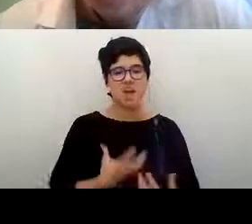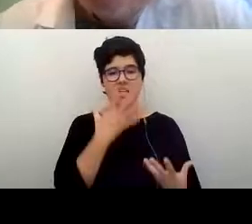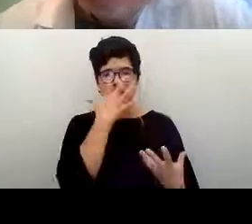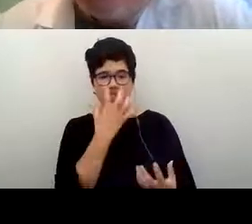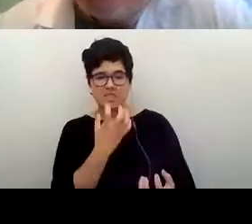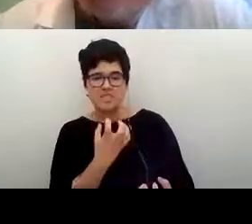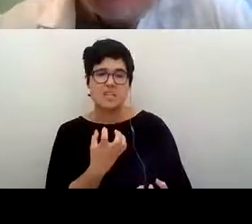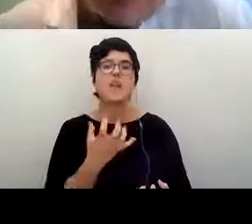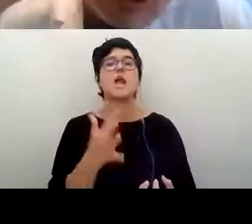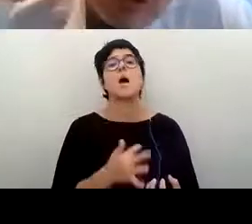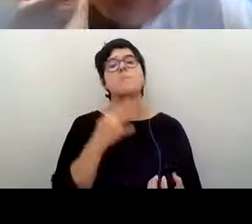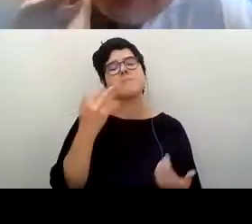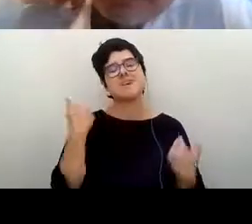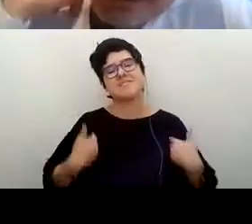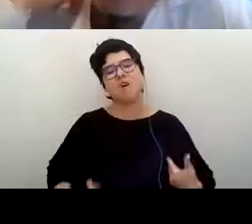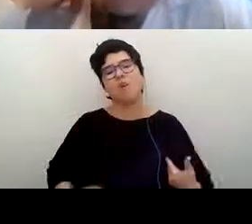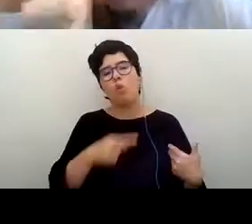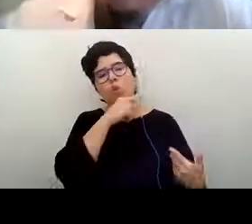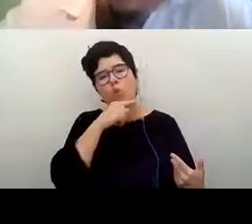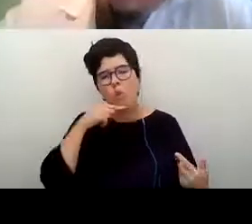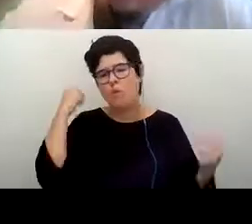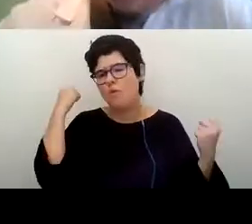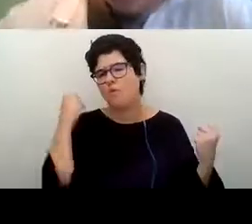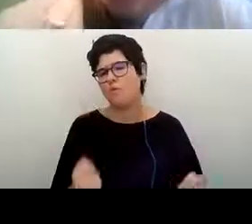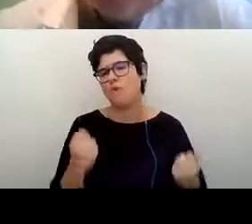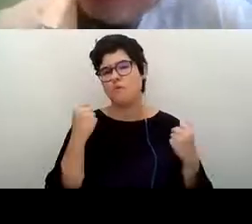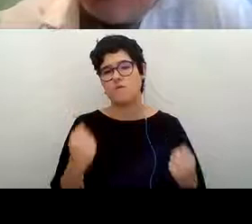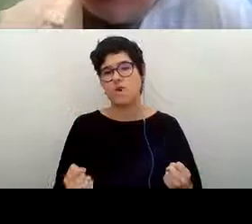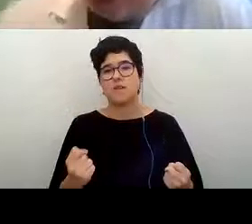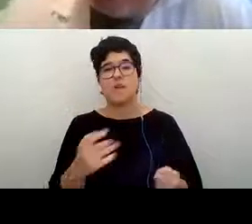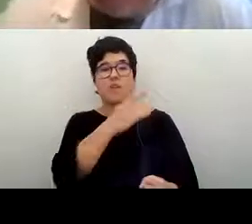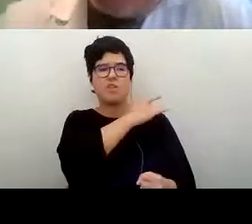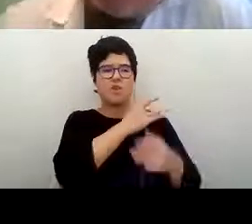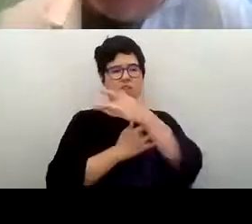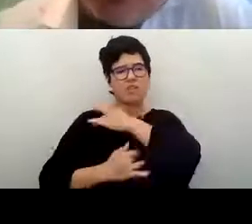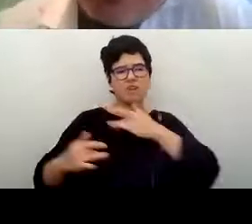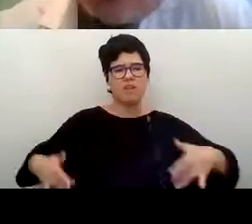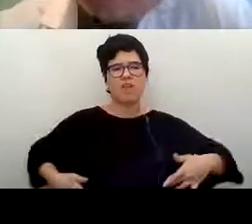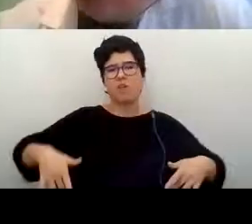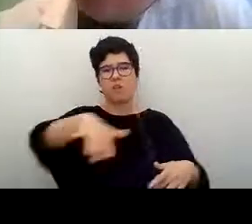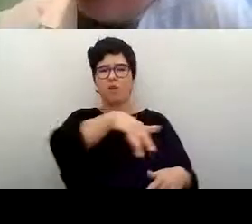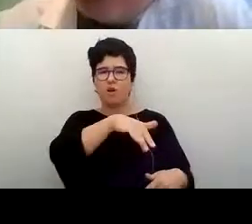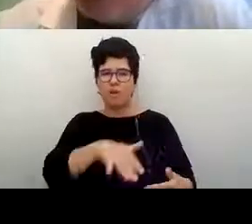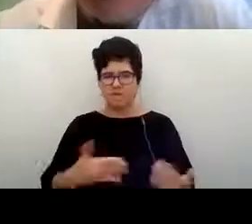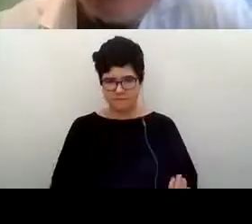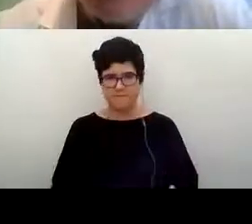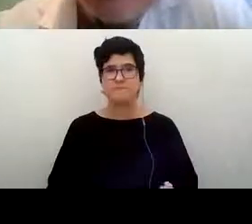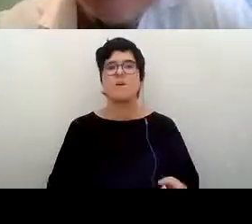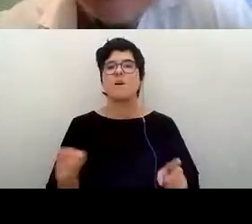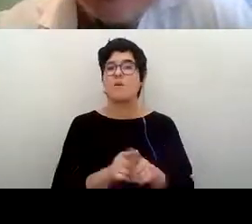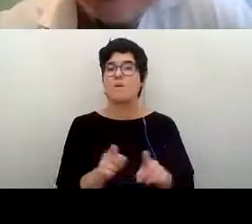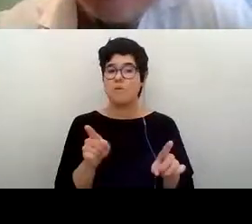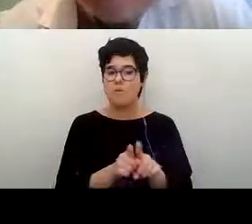demás, suele aparecer ese dolor tan típico en determinados puntos, los determinados puntos gatillos que son los que nos